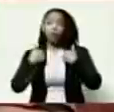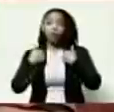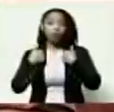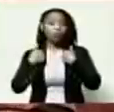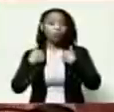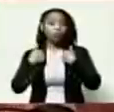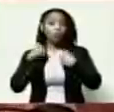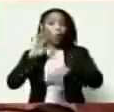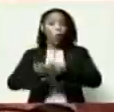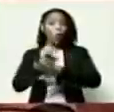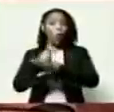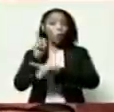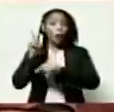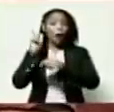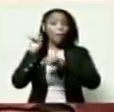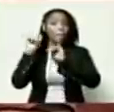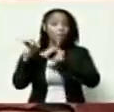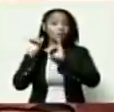por culpa de ellos,